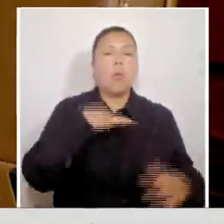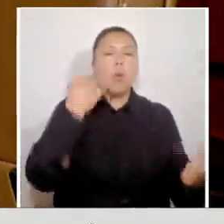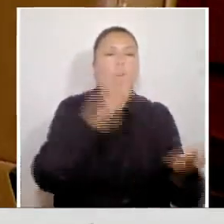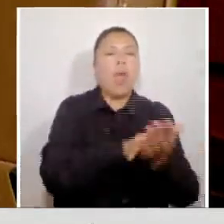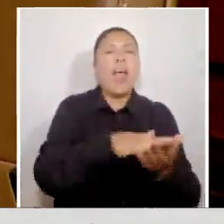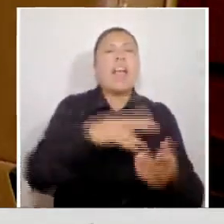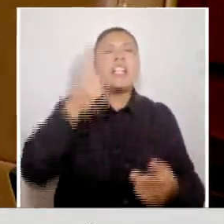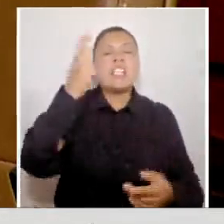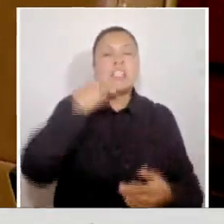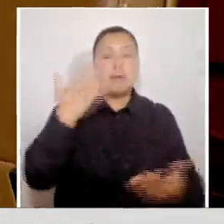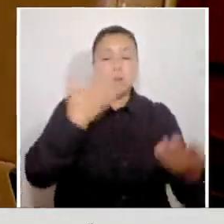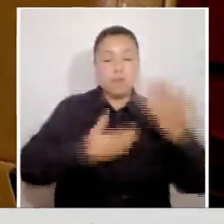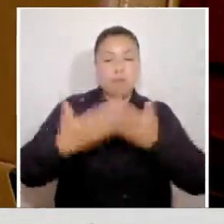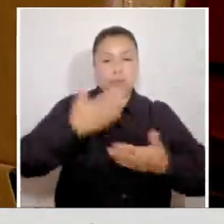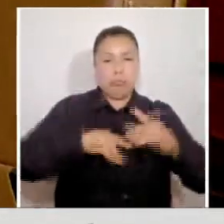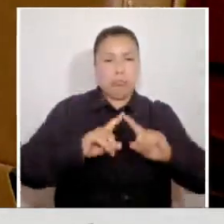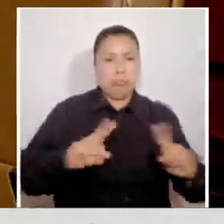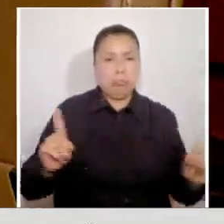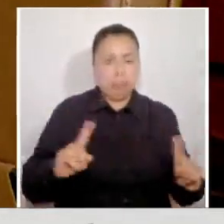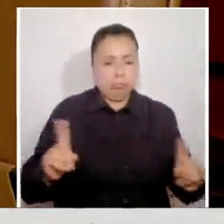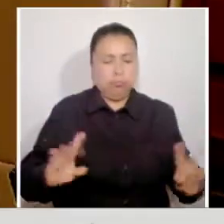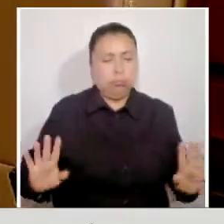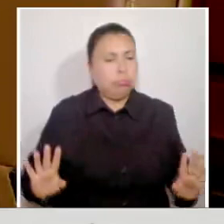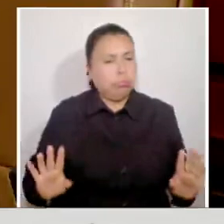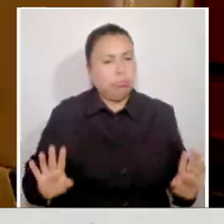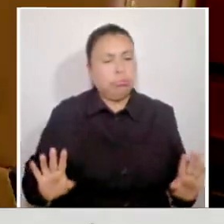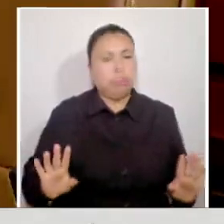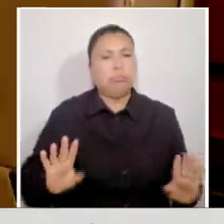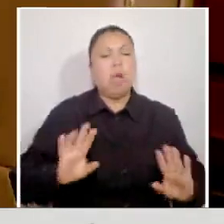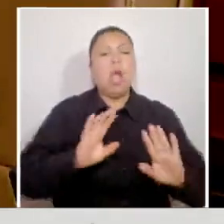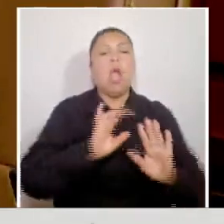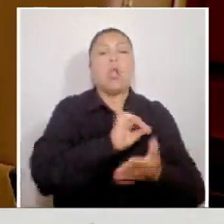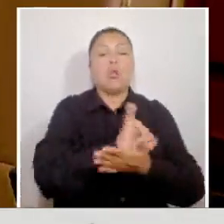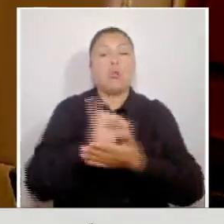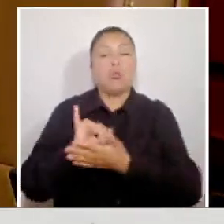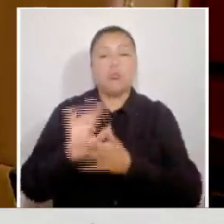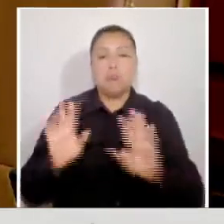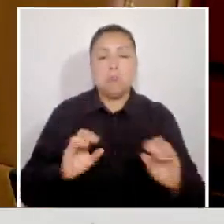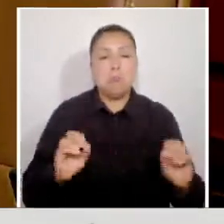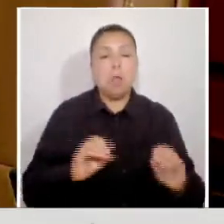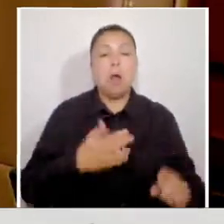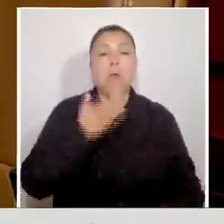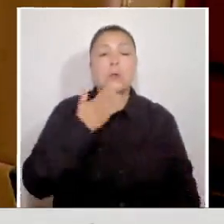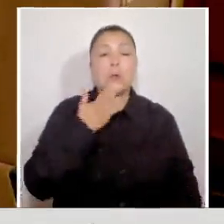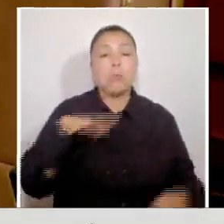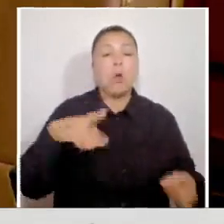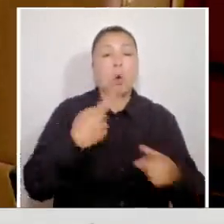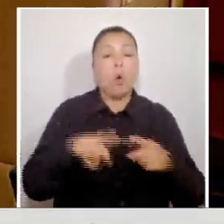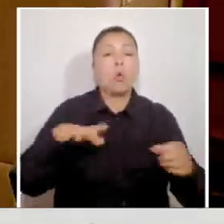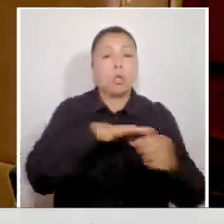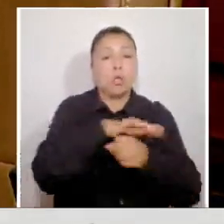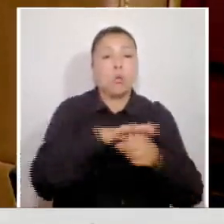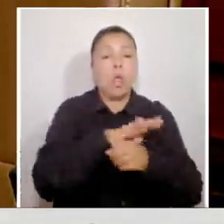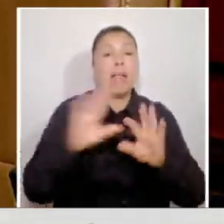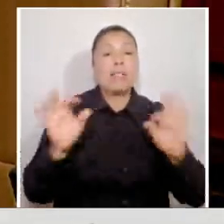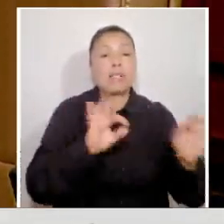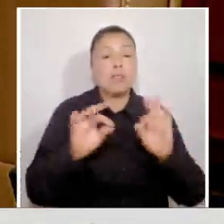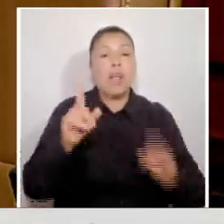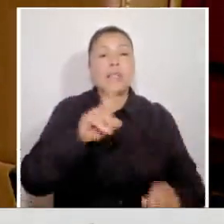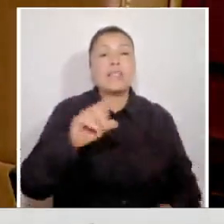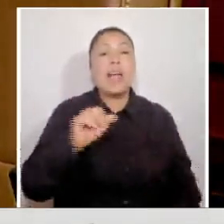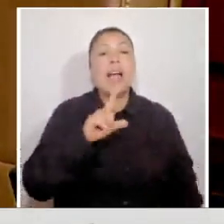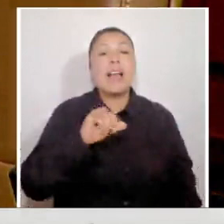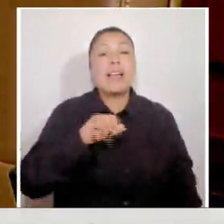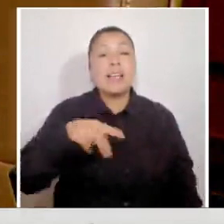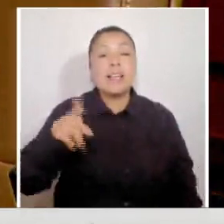alguno alguna atención específica por parte de la institucionalidad O también está el caso de la Señora Susana Salinas que luego de asistir al